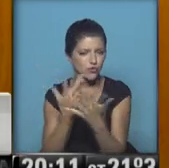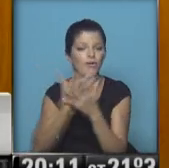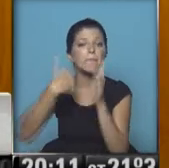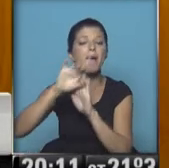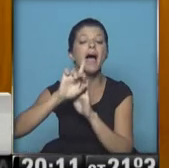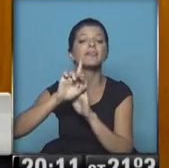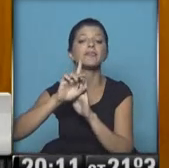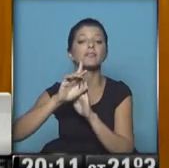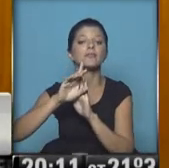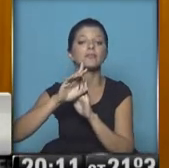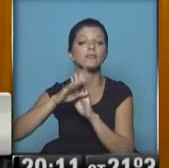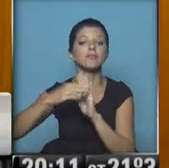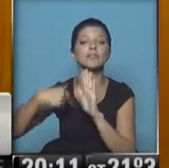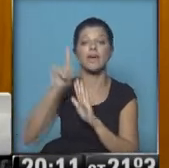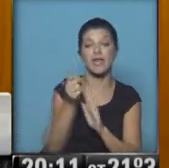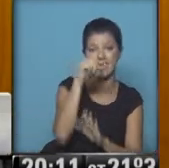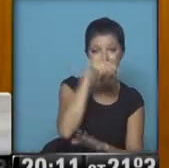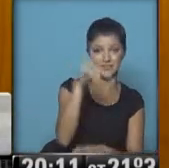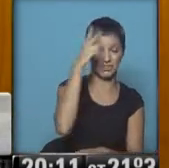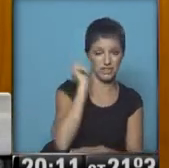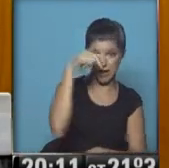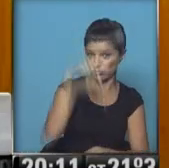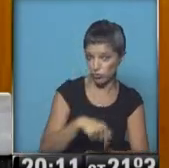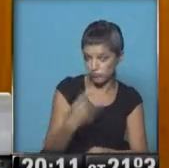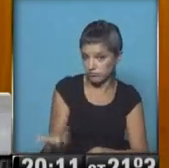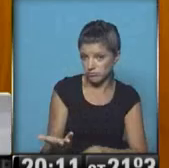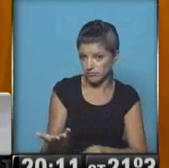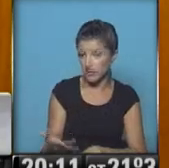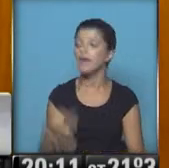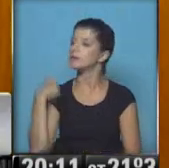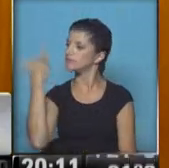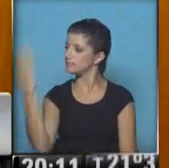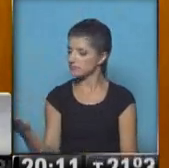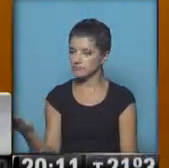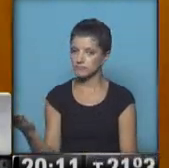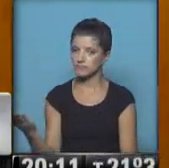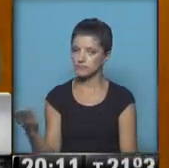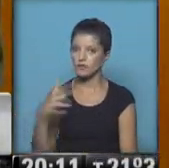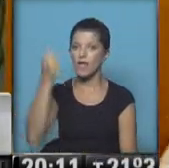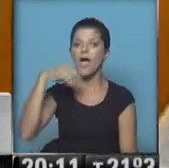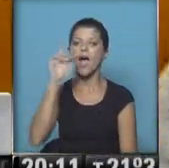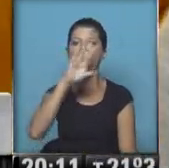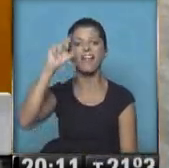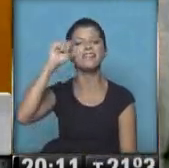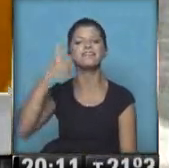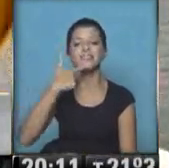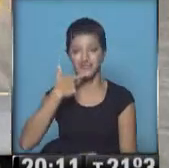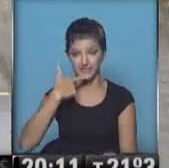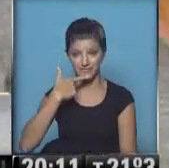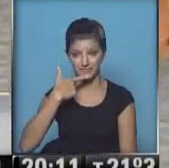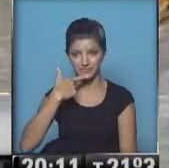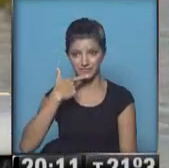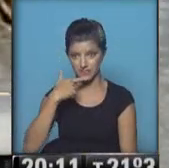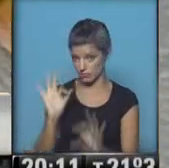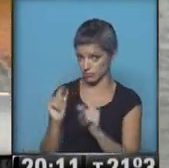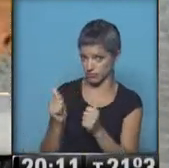que el sur de Chile, en todo caso, ¿no? Al lado mío se encuentra Andrés Folguera, ¿está